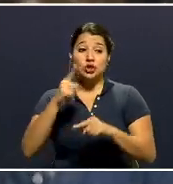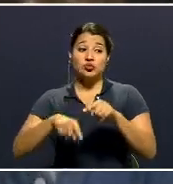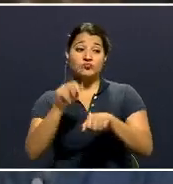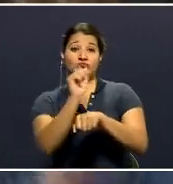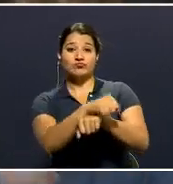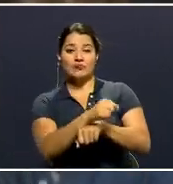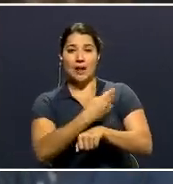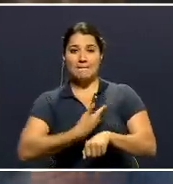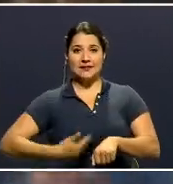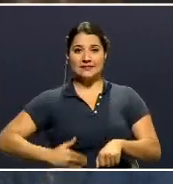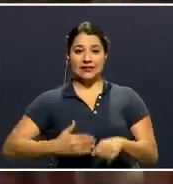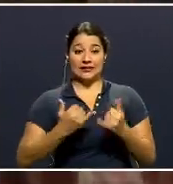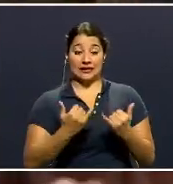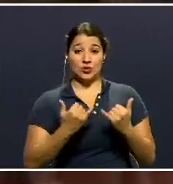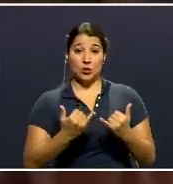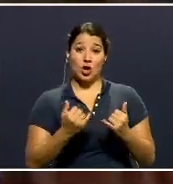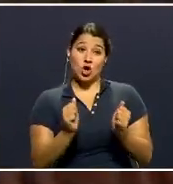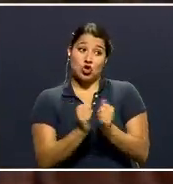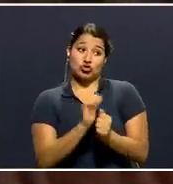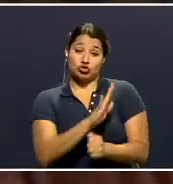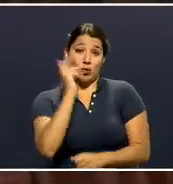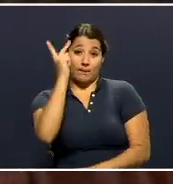Trump con las políticas de siempre.